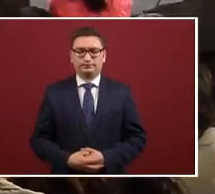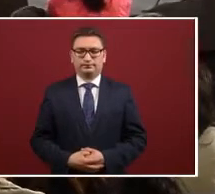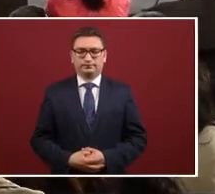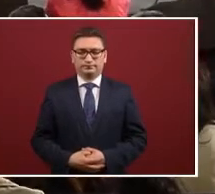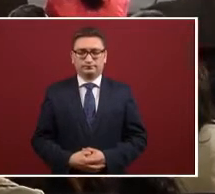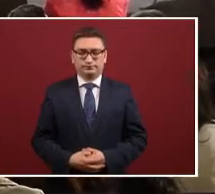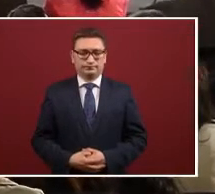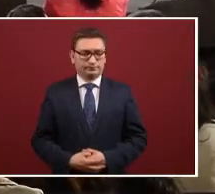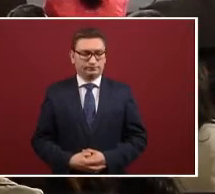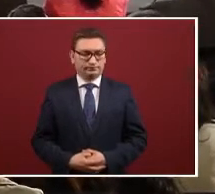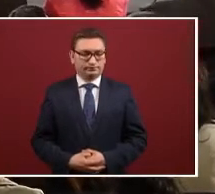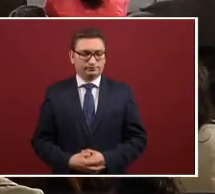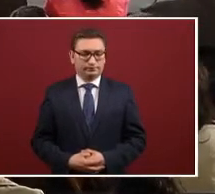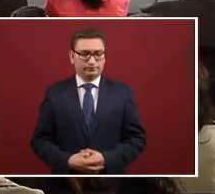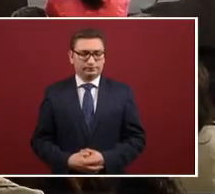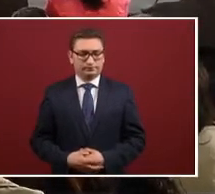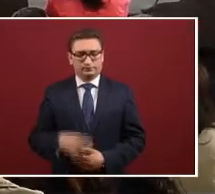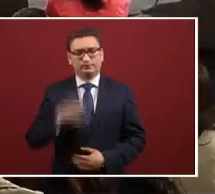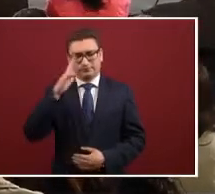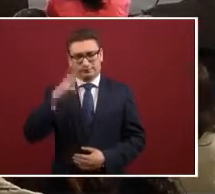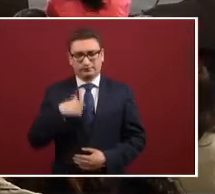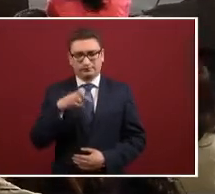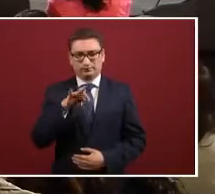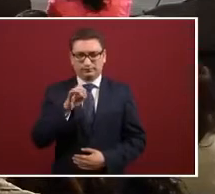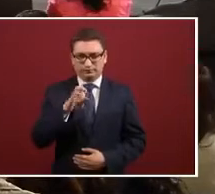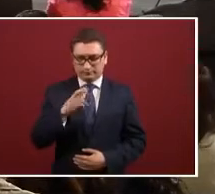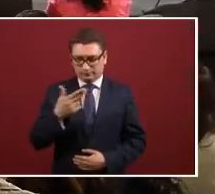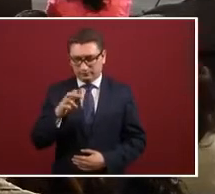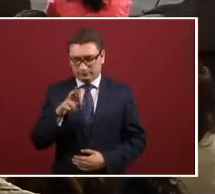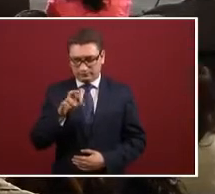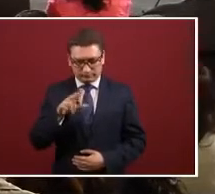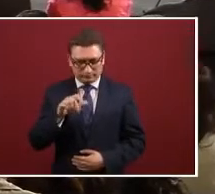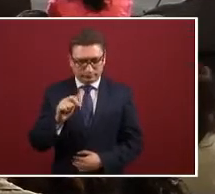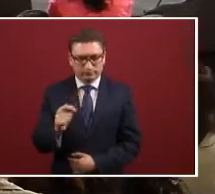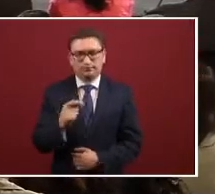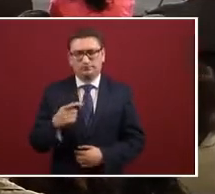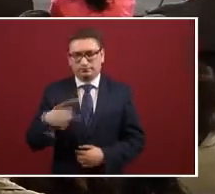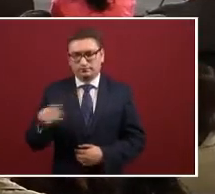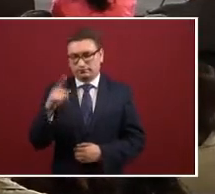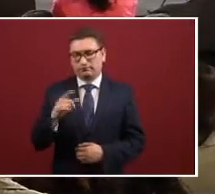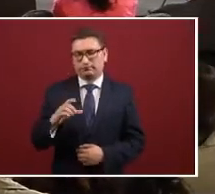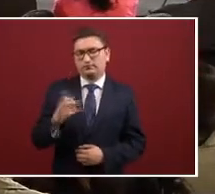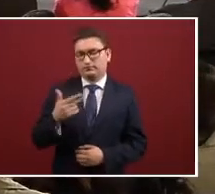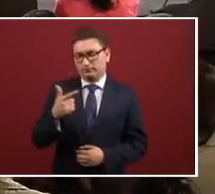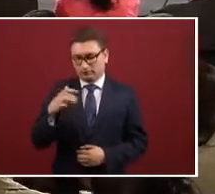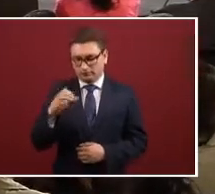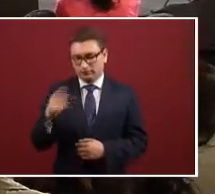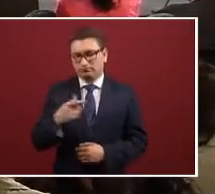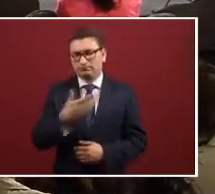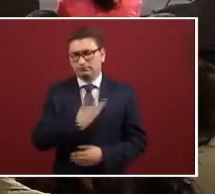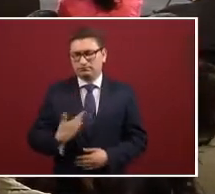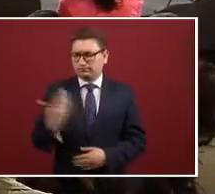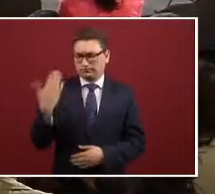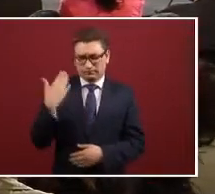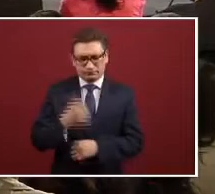hola presidente muy buenos días rafael herrera corresponsal de sin censura con vicente serranos de chicago presidente hace unas semanas